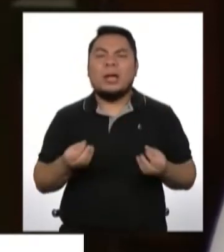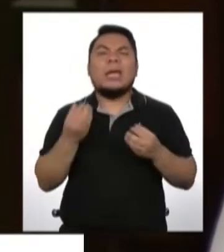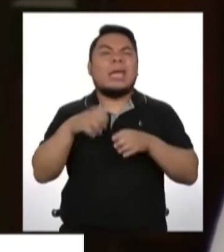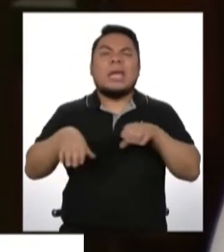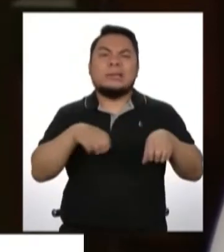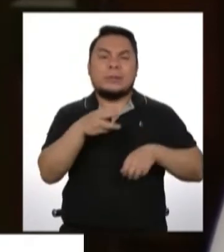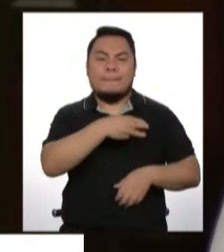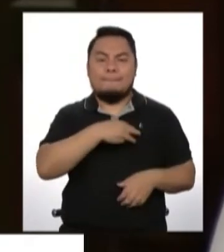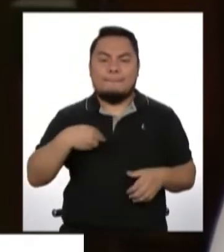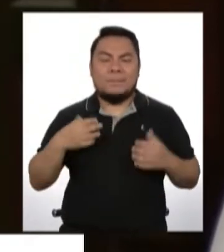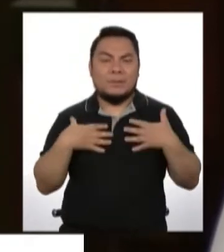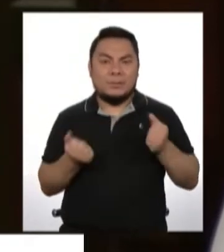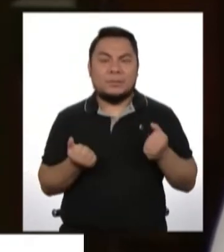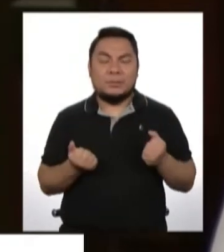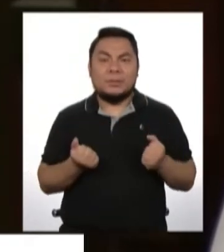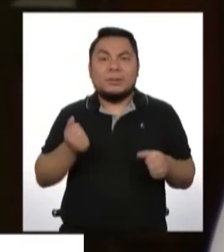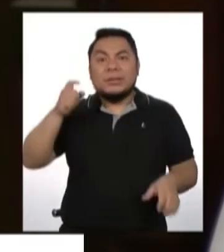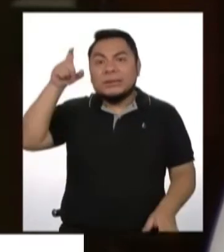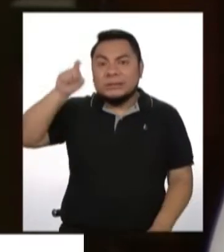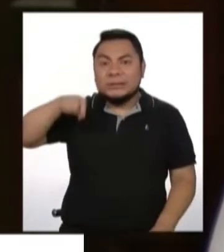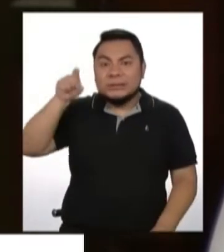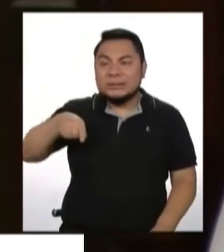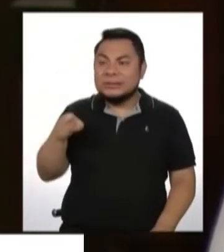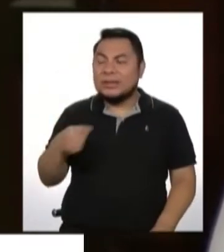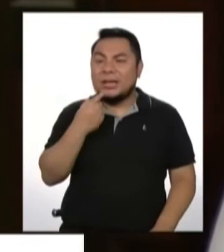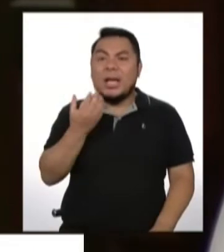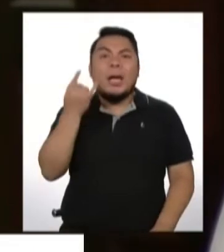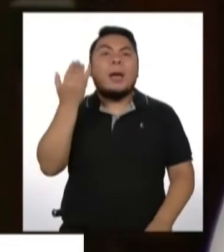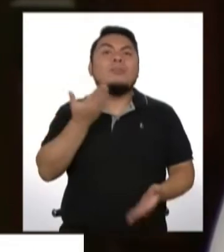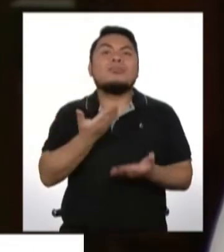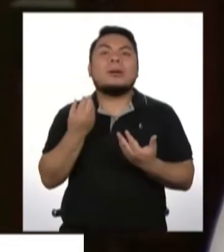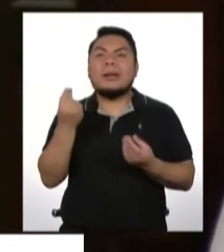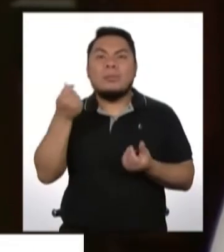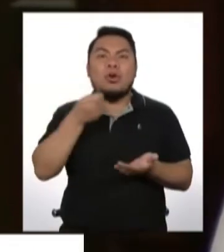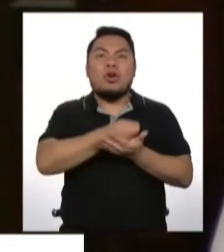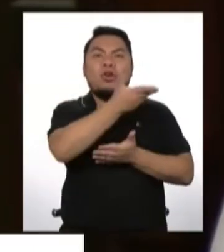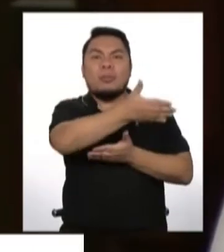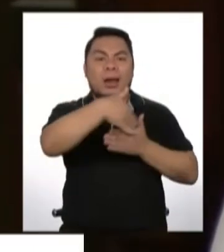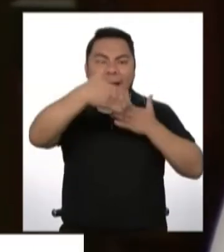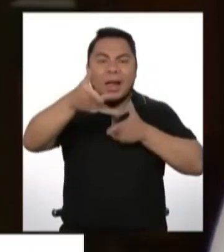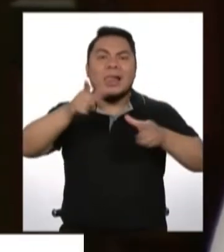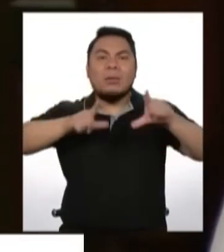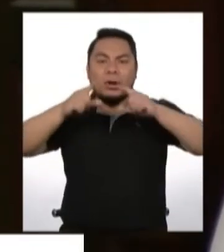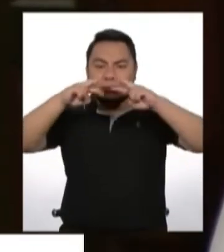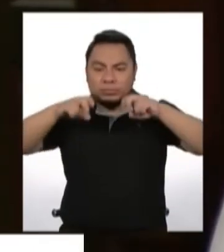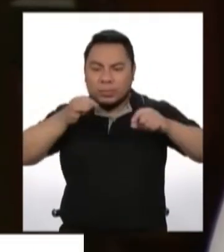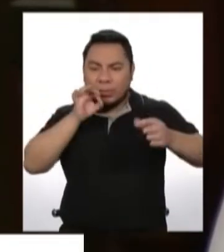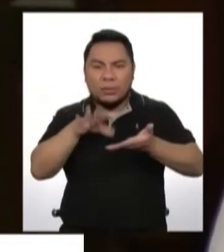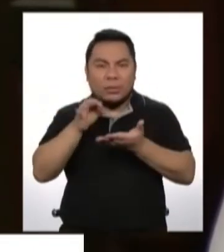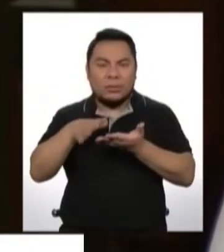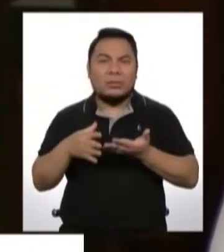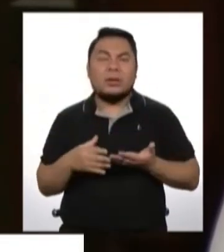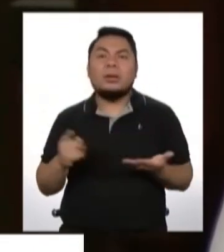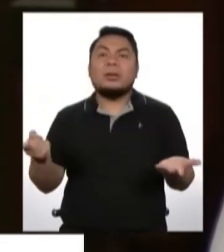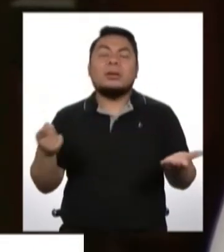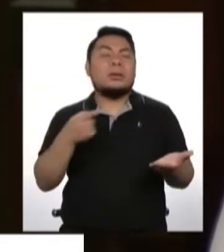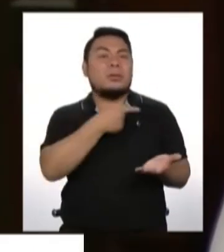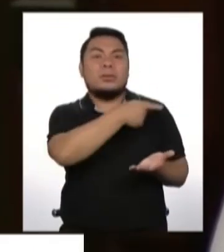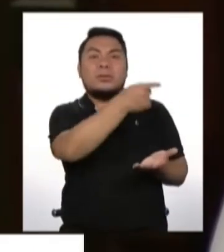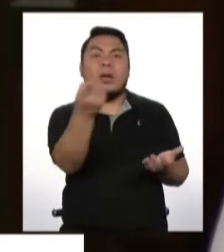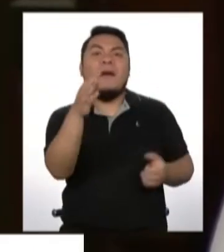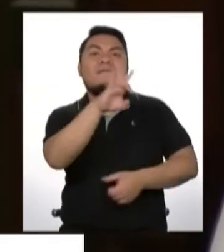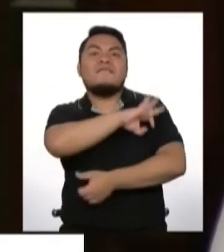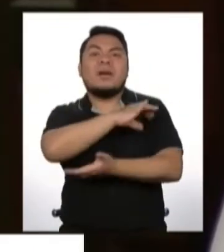Salud? Como necesitamos esas pruebas de laboratorio y resulta que no hay muchas farmacias en